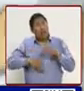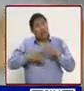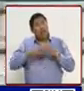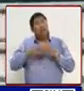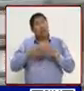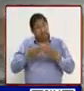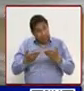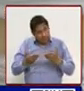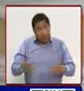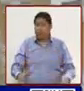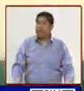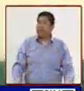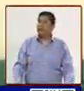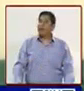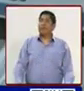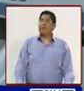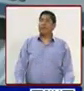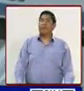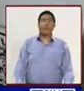continuación.